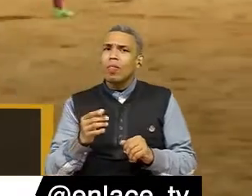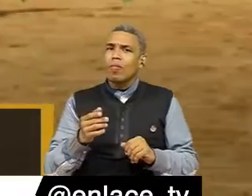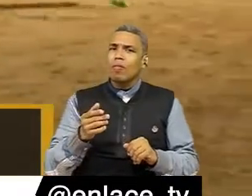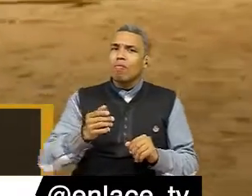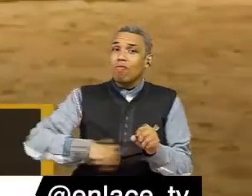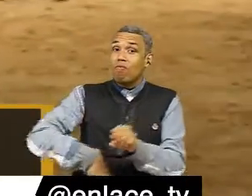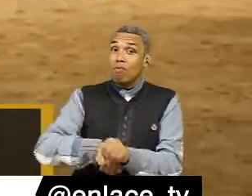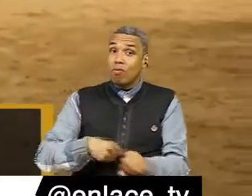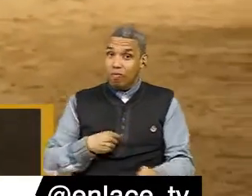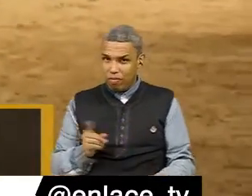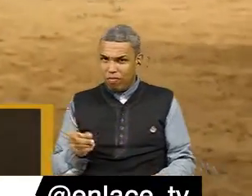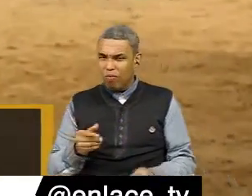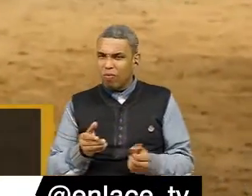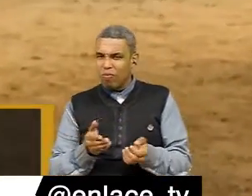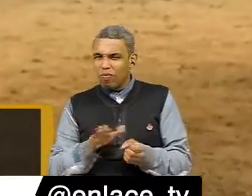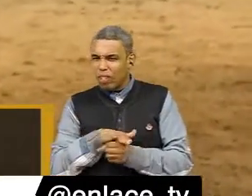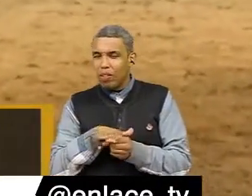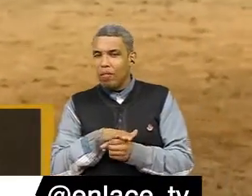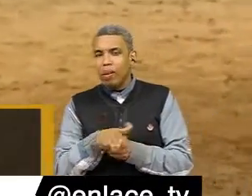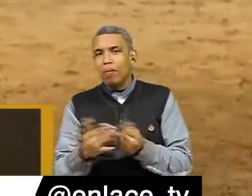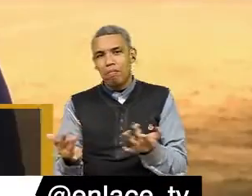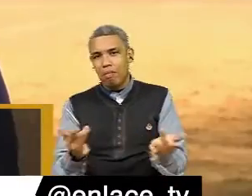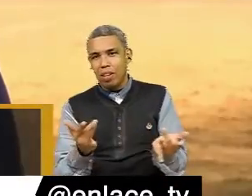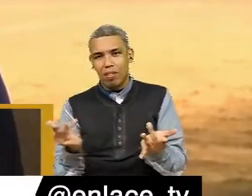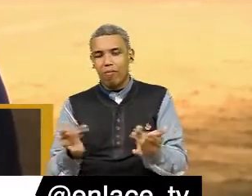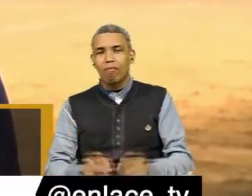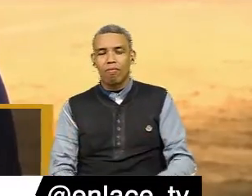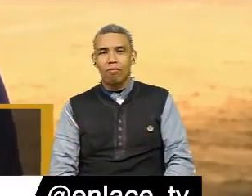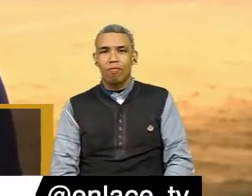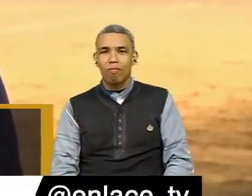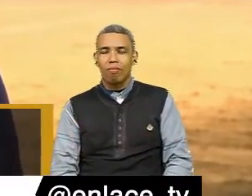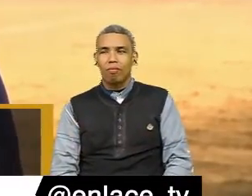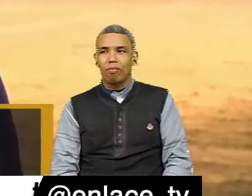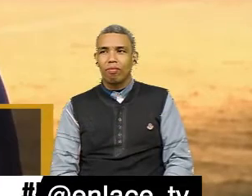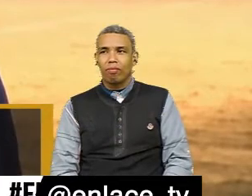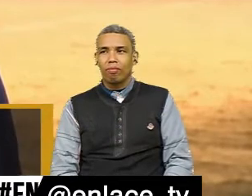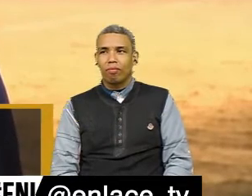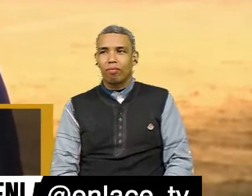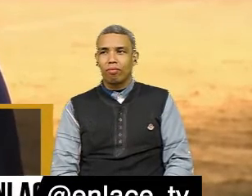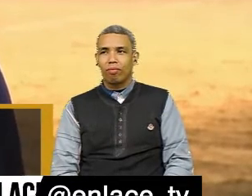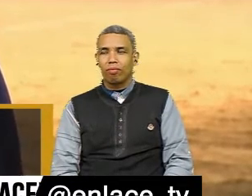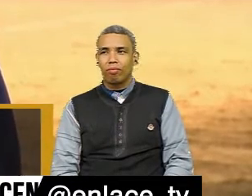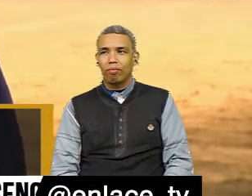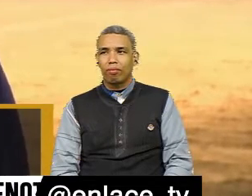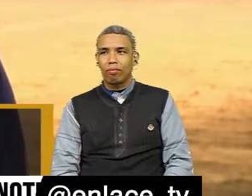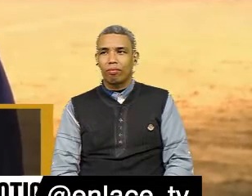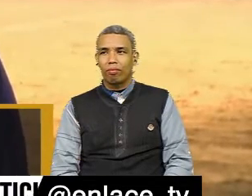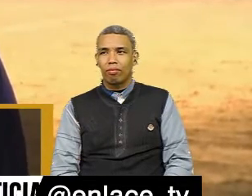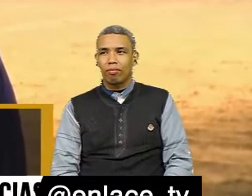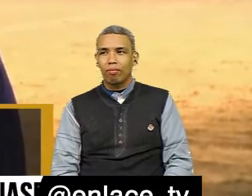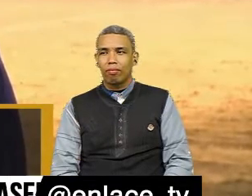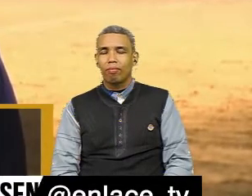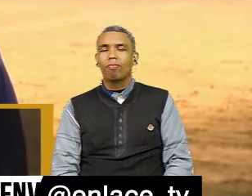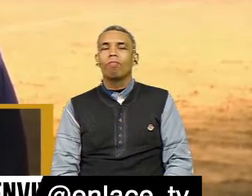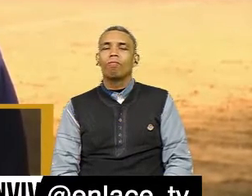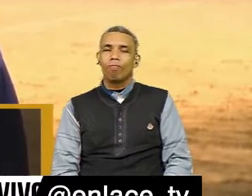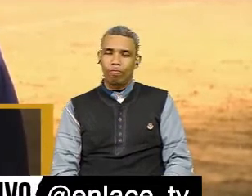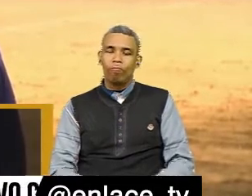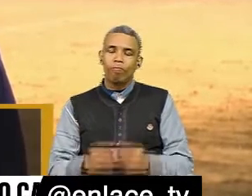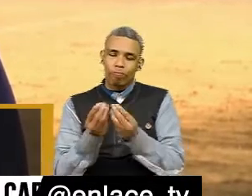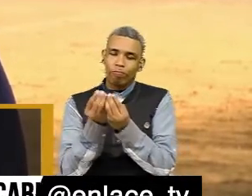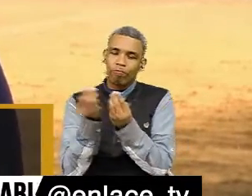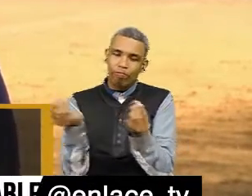sede deportiva en la cancha del barrio La Esperanza. Gracias a Dios en las dos ramas, tanto en las dos categorías, perdón, juveniles y